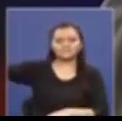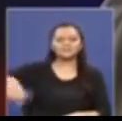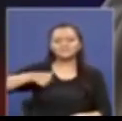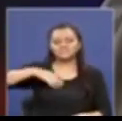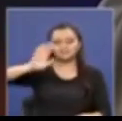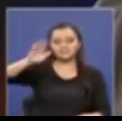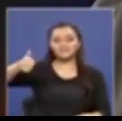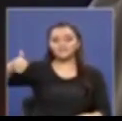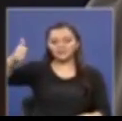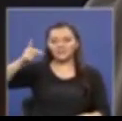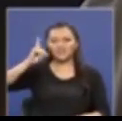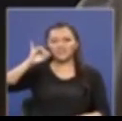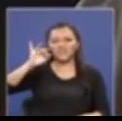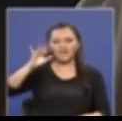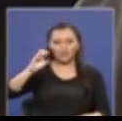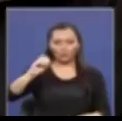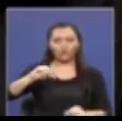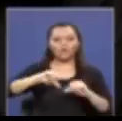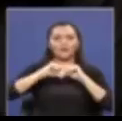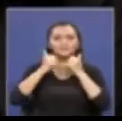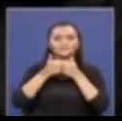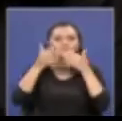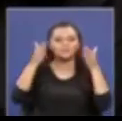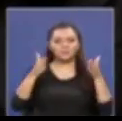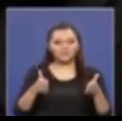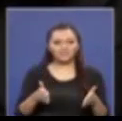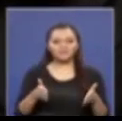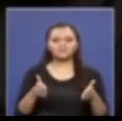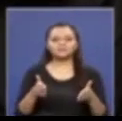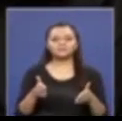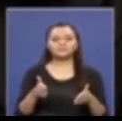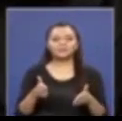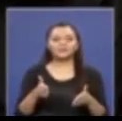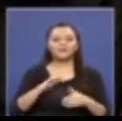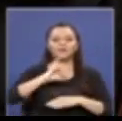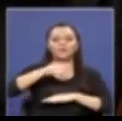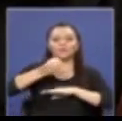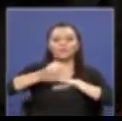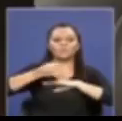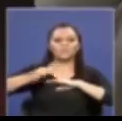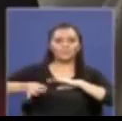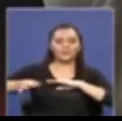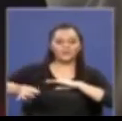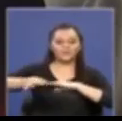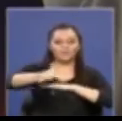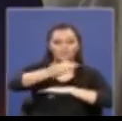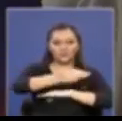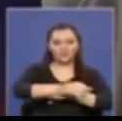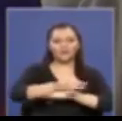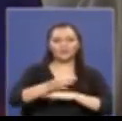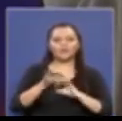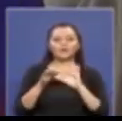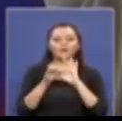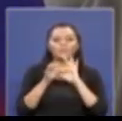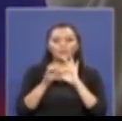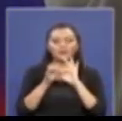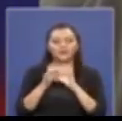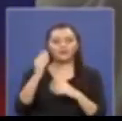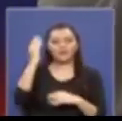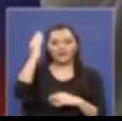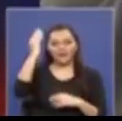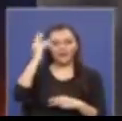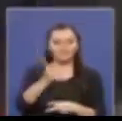todo. Está nuestro querido asambleísta por Carchi, Carlos Velasco. Aquí hay juntas parroquiales, hay compañeros de